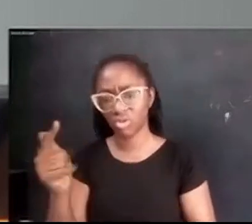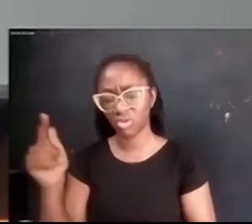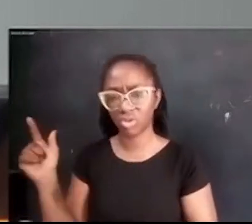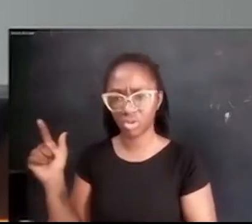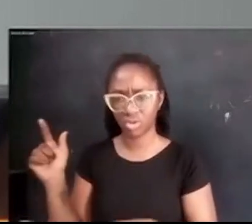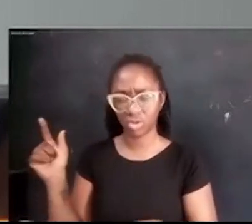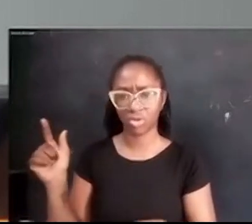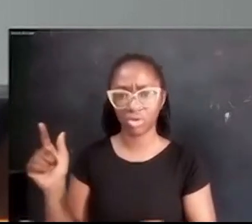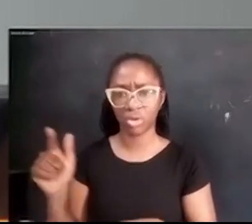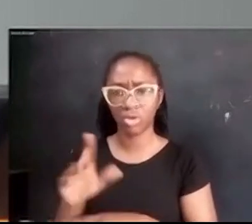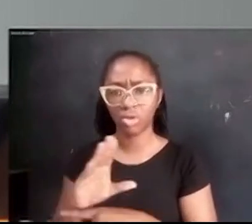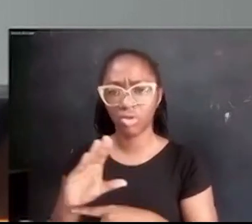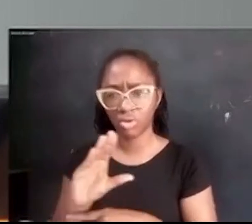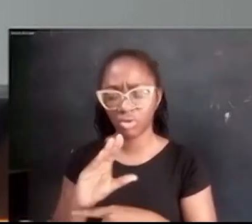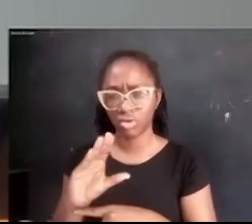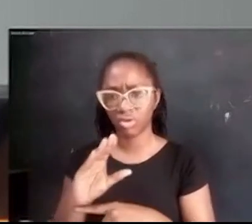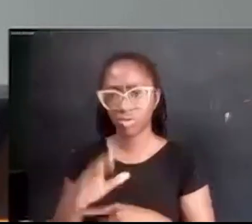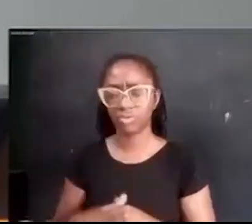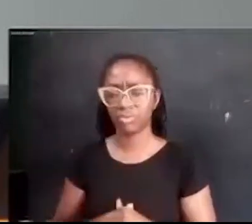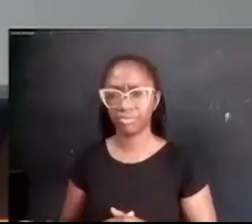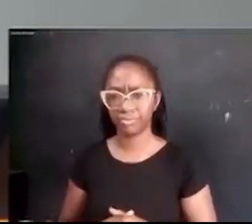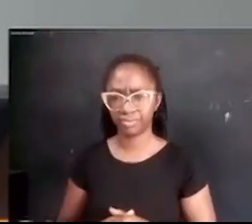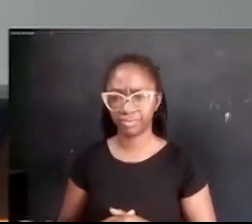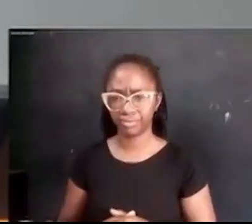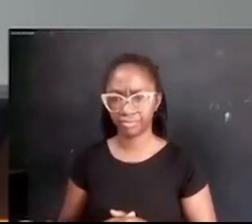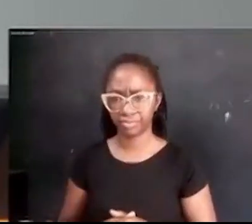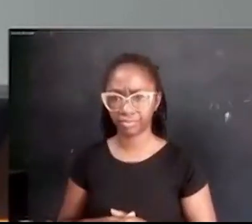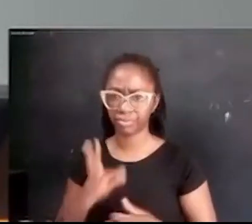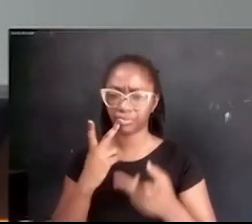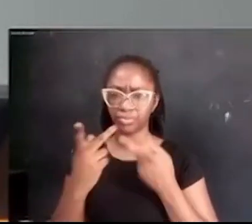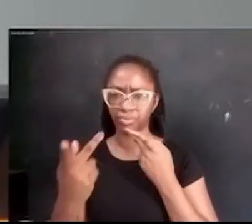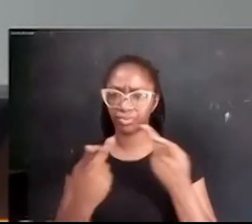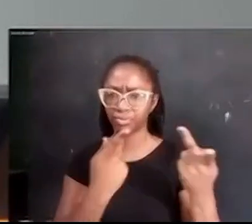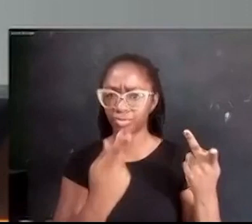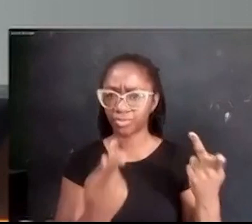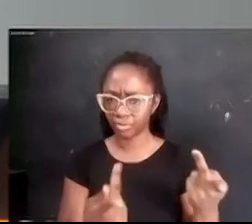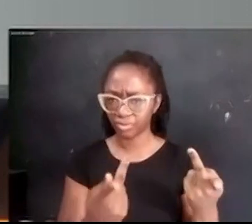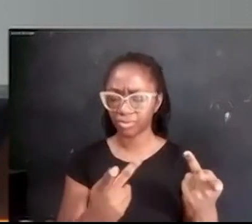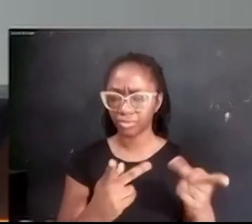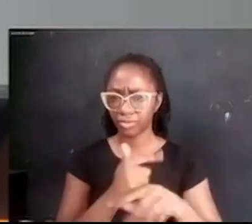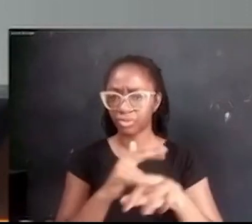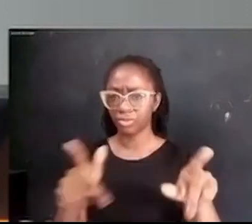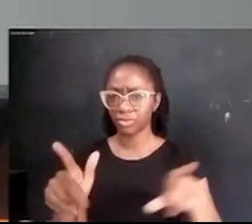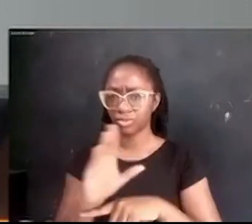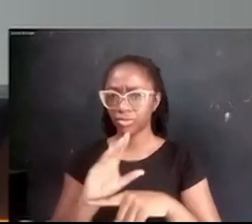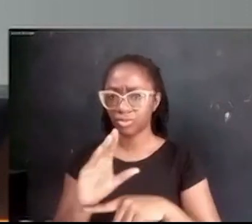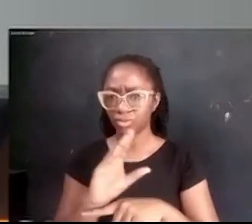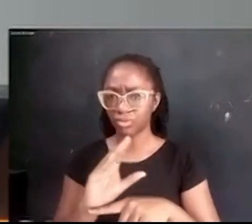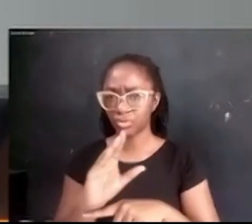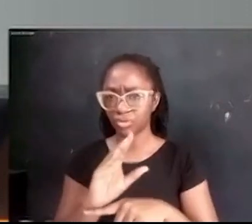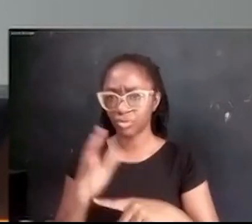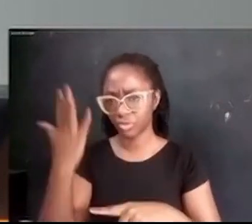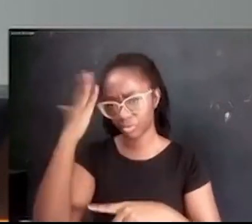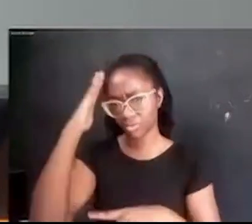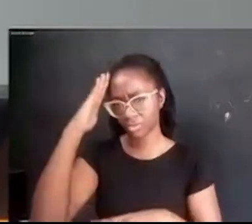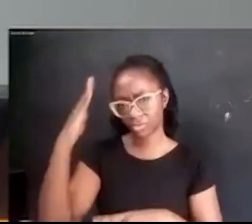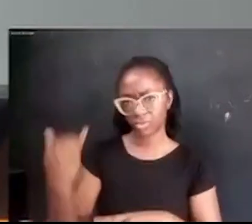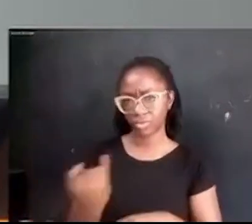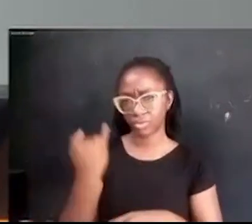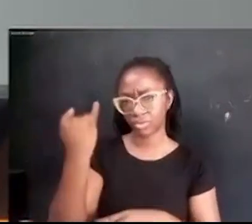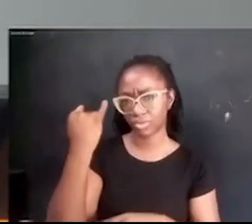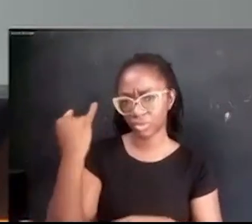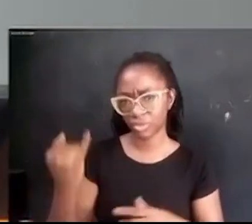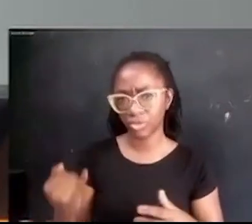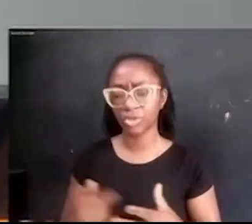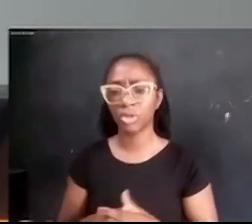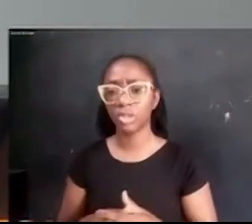conocido. No es decir que las instituciones establecidas en 1958 no hayan